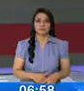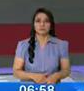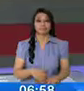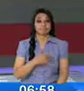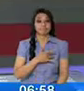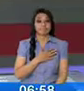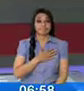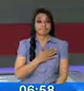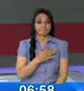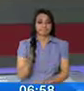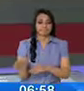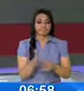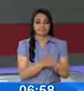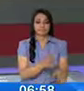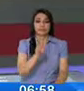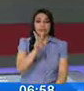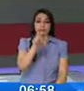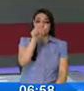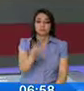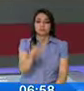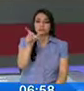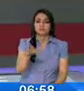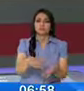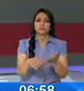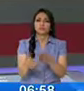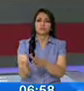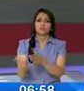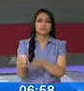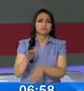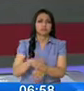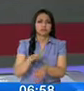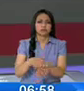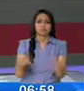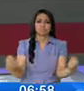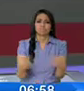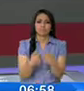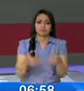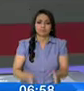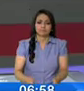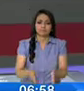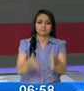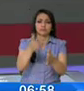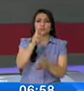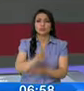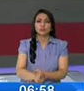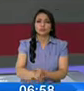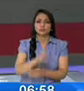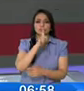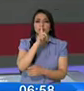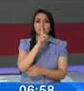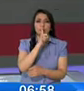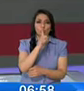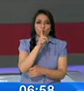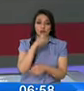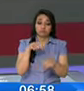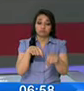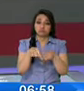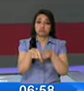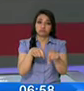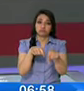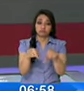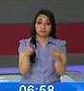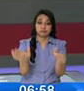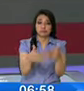Lamentables informaciones. Dos personas fallecieron tras un accidente de tránsito en la Panamericana Sur, en la ciudad de Latacunga. El tránsito vehicular fue habilitado